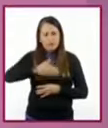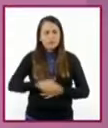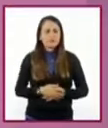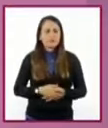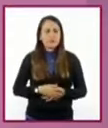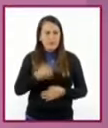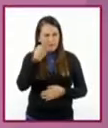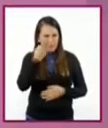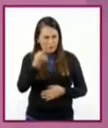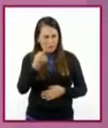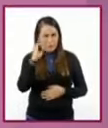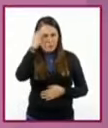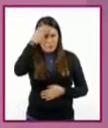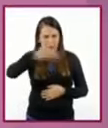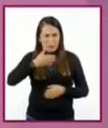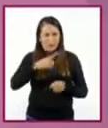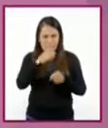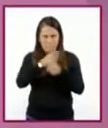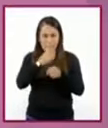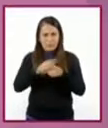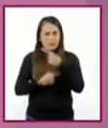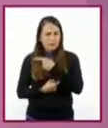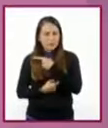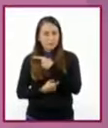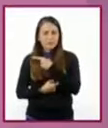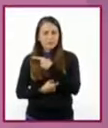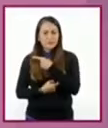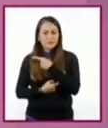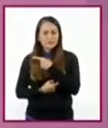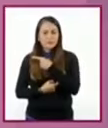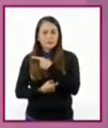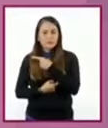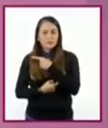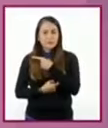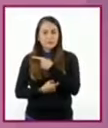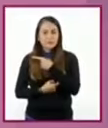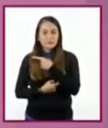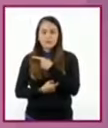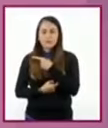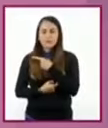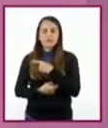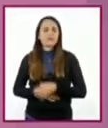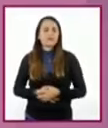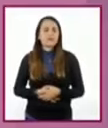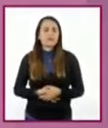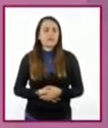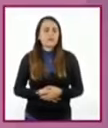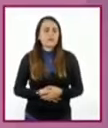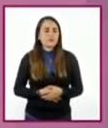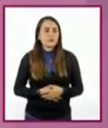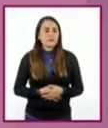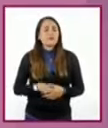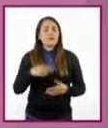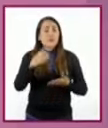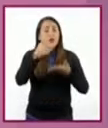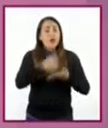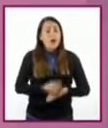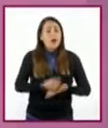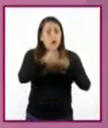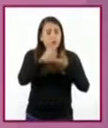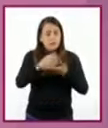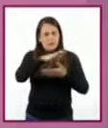Observen la primera imagen. Hace referencia a varios elementos presentes en la naturaleza que ayudan a llevar a